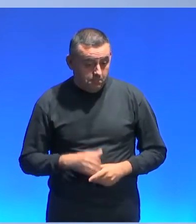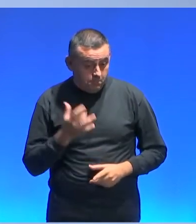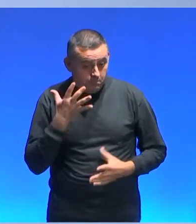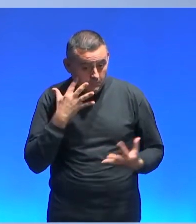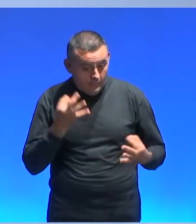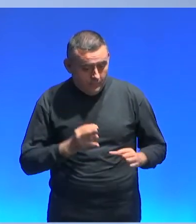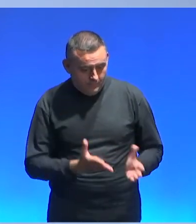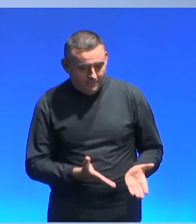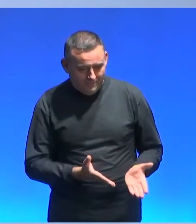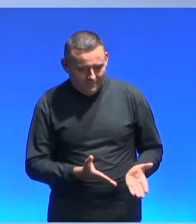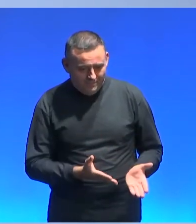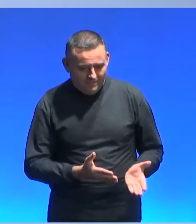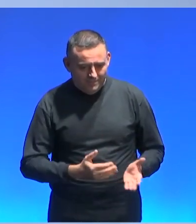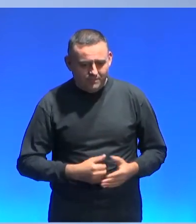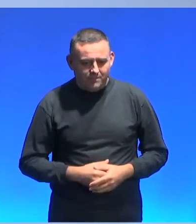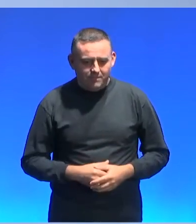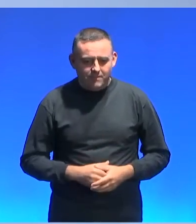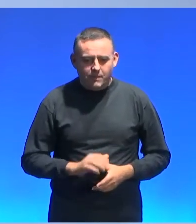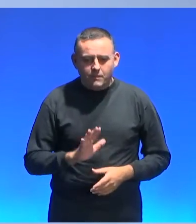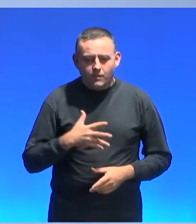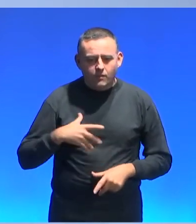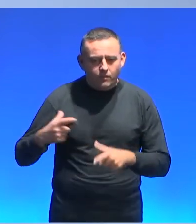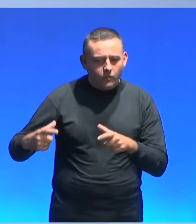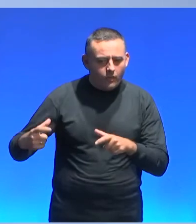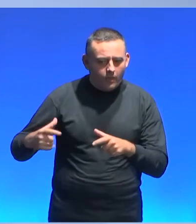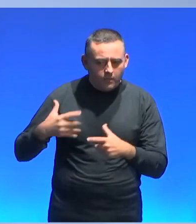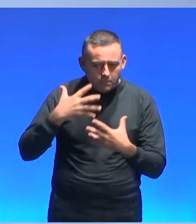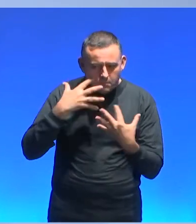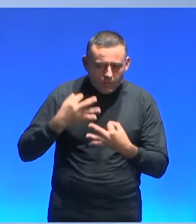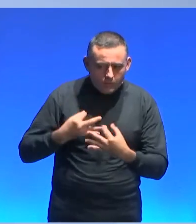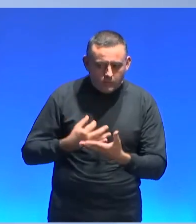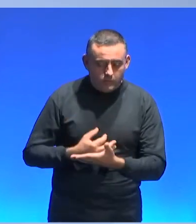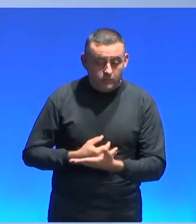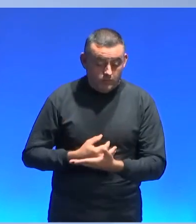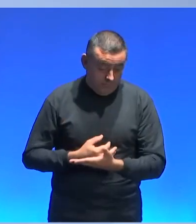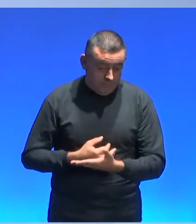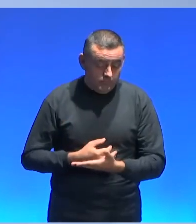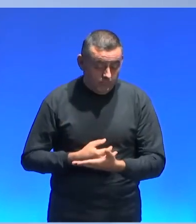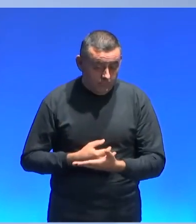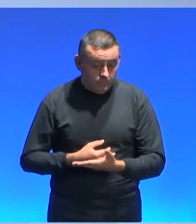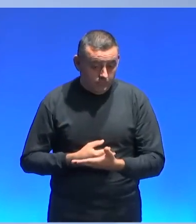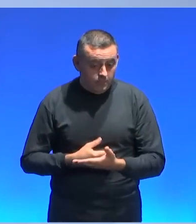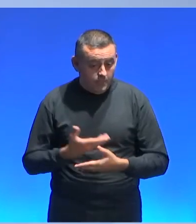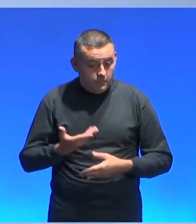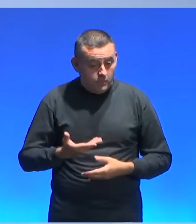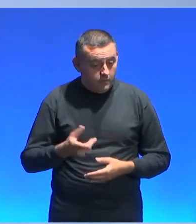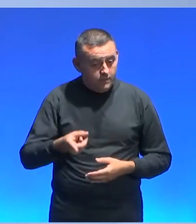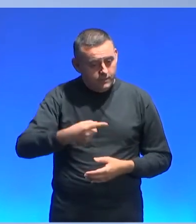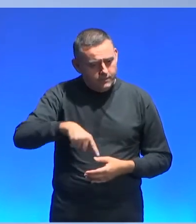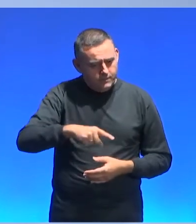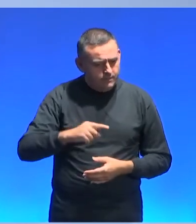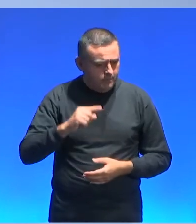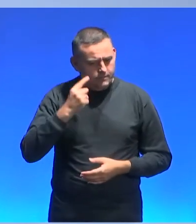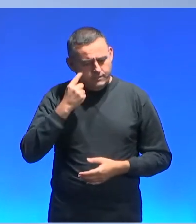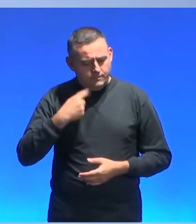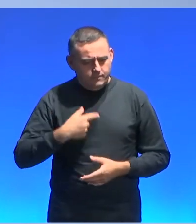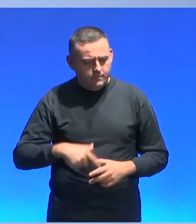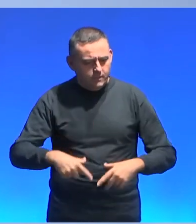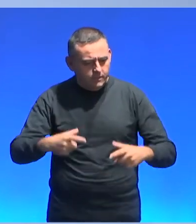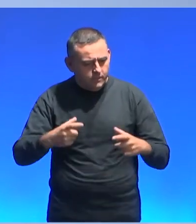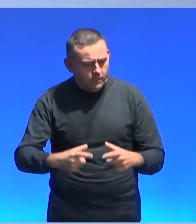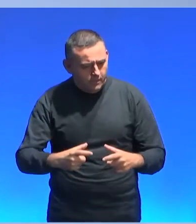¿Cuánto es peligrosa la ciudad? Bueno, hay que tener en cuenta que las ciudades, creo que, no,